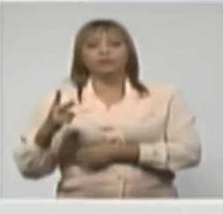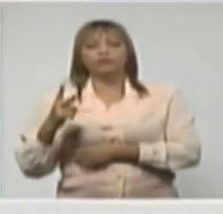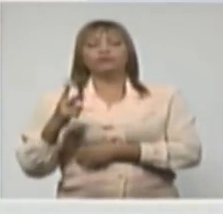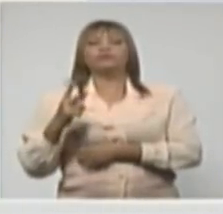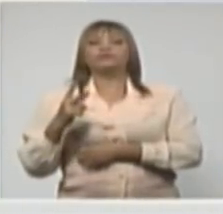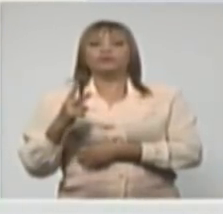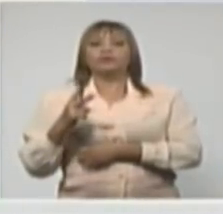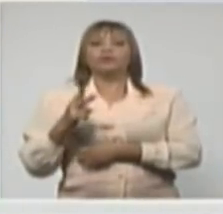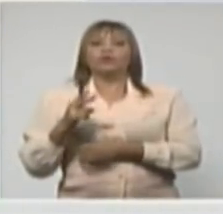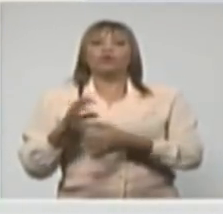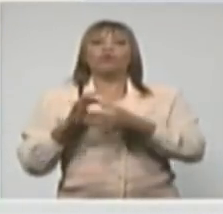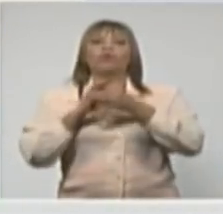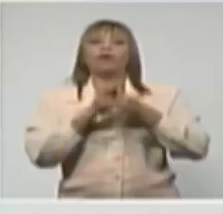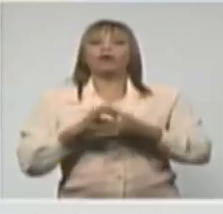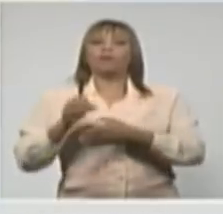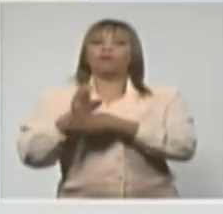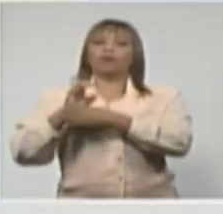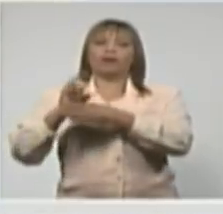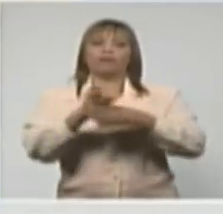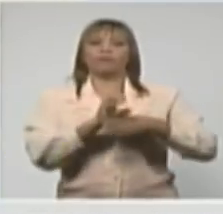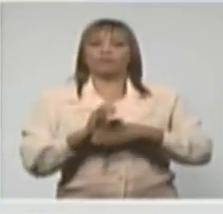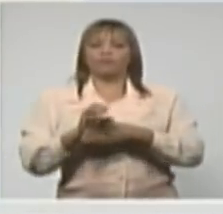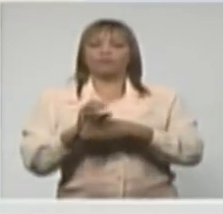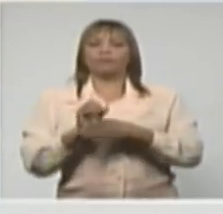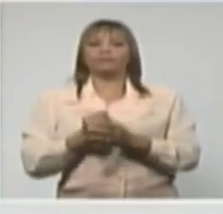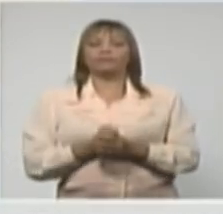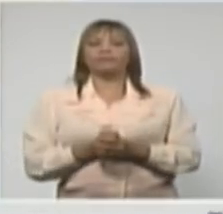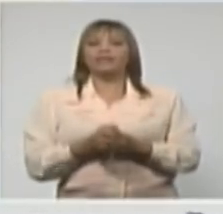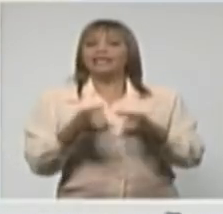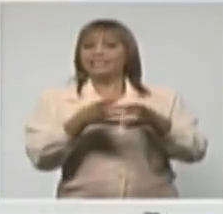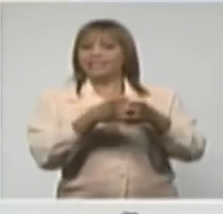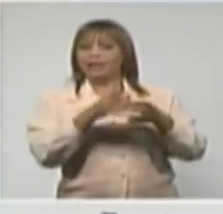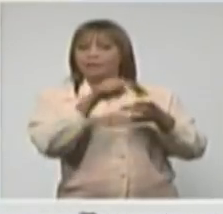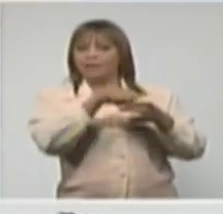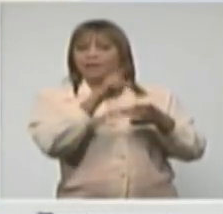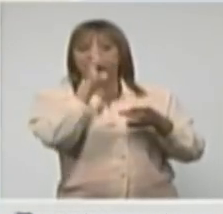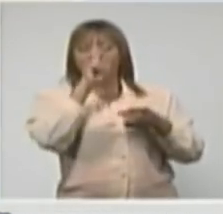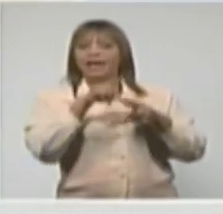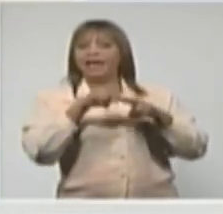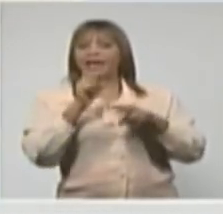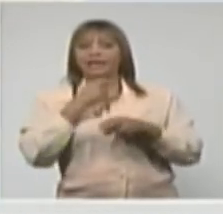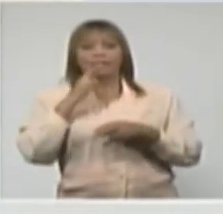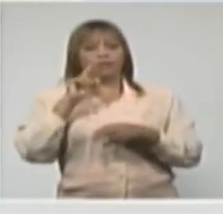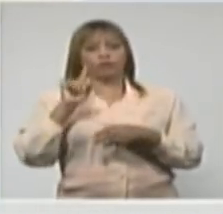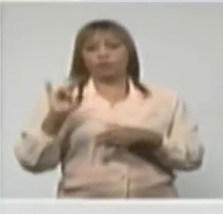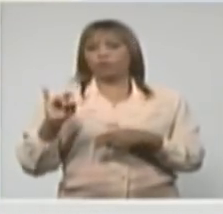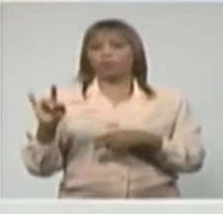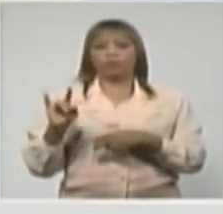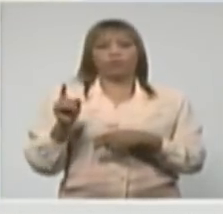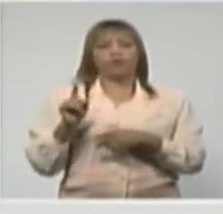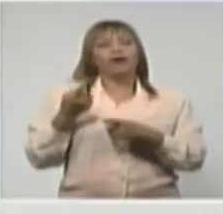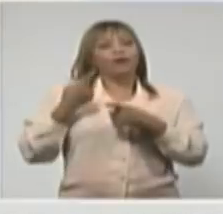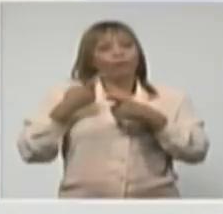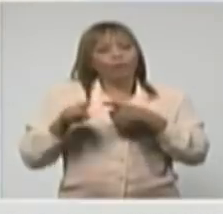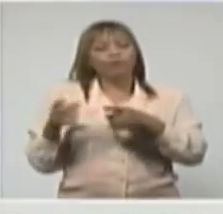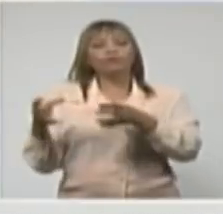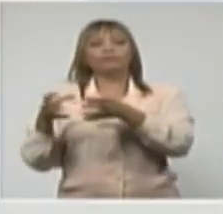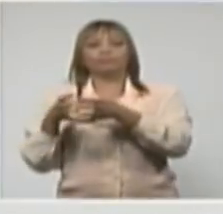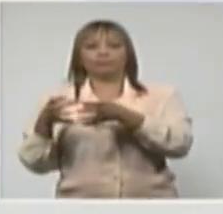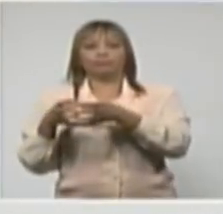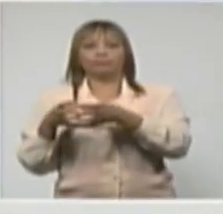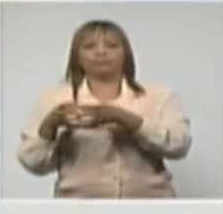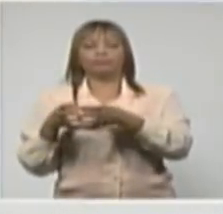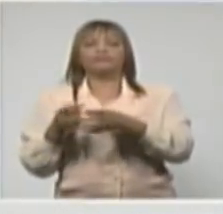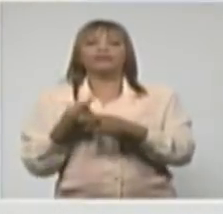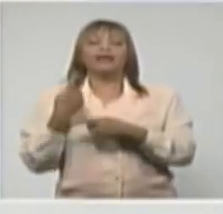no integrantes de la Brigada Henry Lee, pero sí colaboradores internacionalistas de los más de 29.000